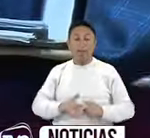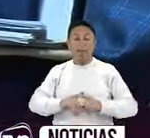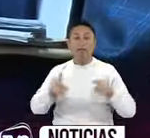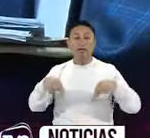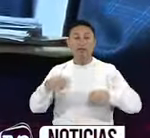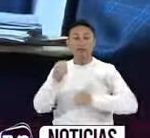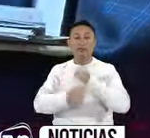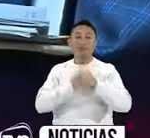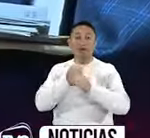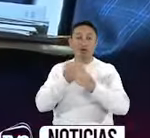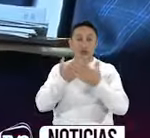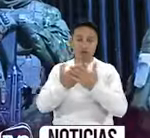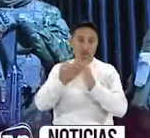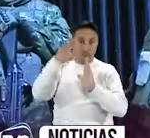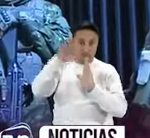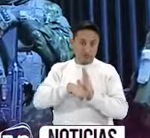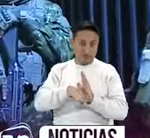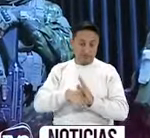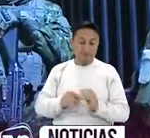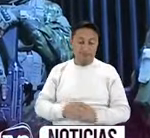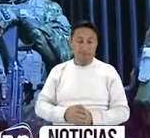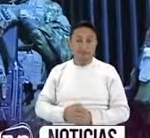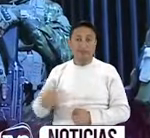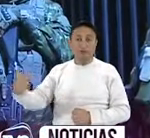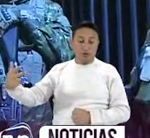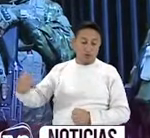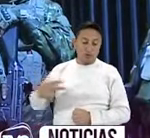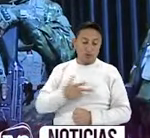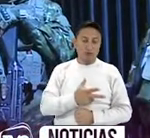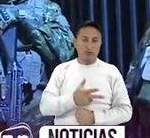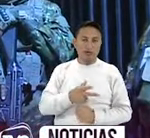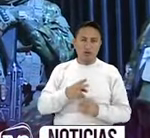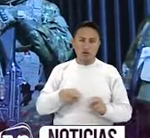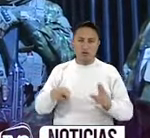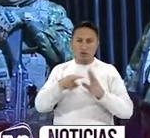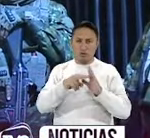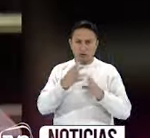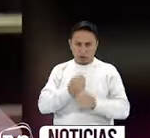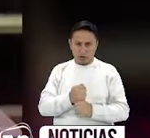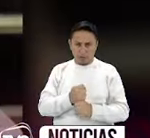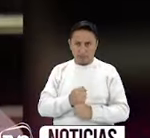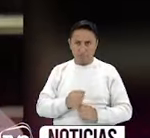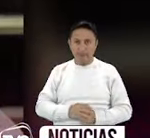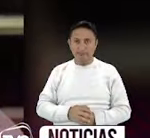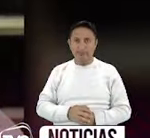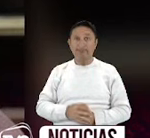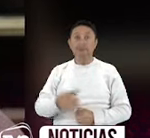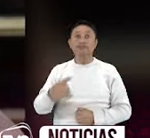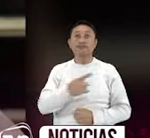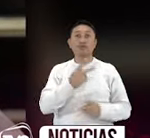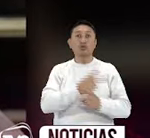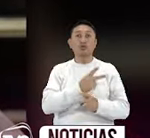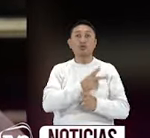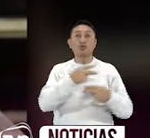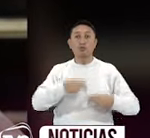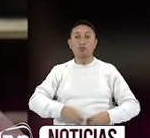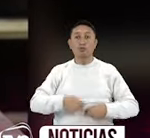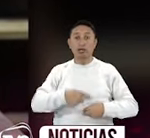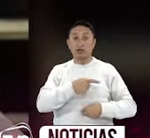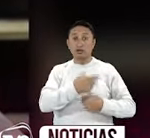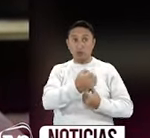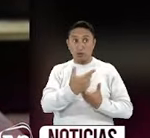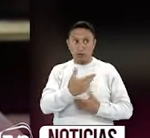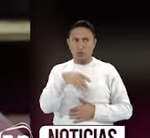condena. Su traslado se dará con estrictas medidas de seguridad. Se busca proteger su vida por la información que maneja y